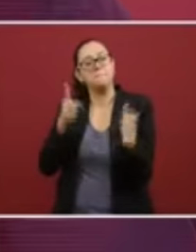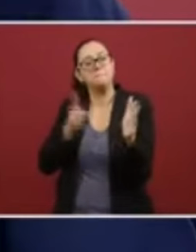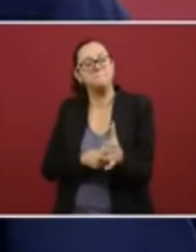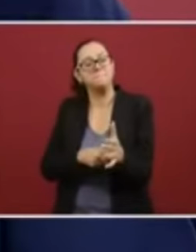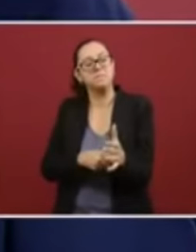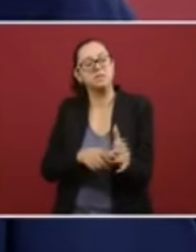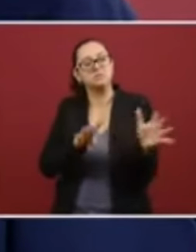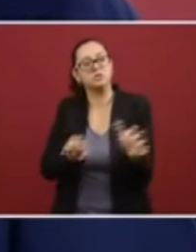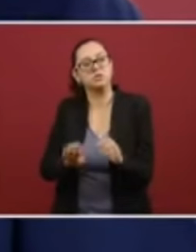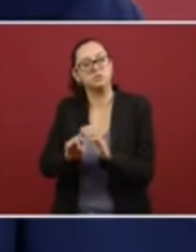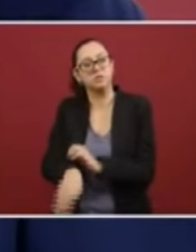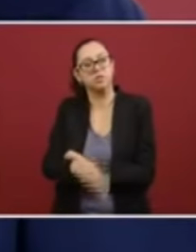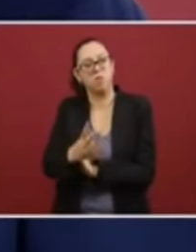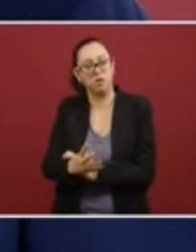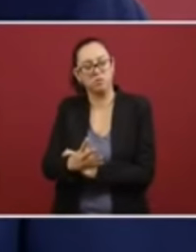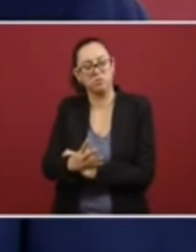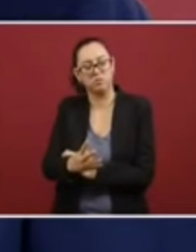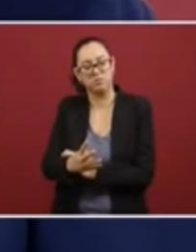en 1994,